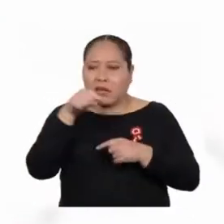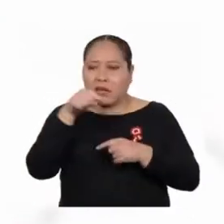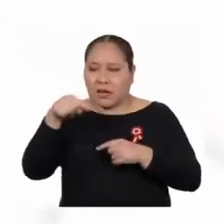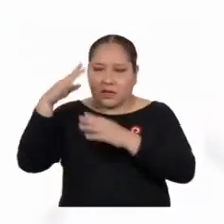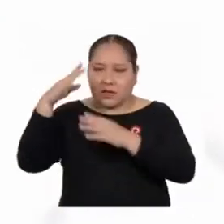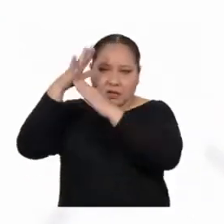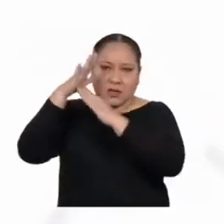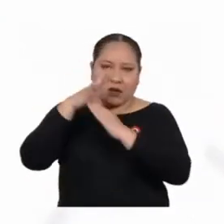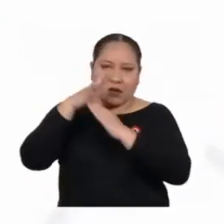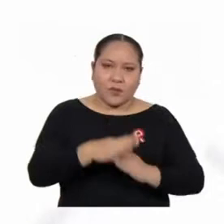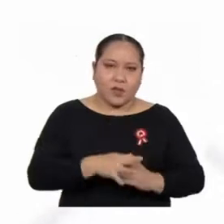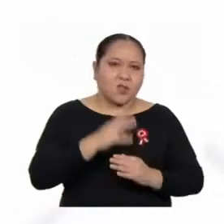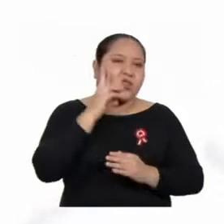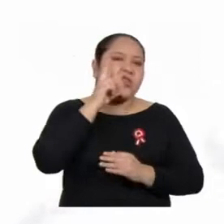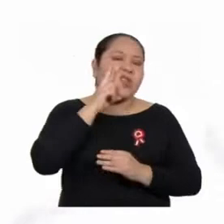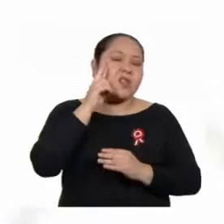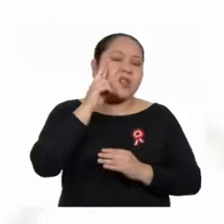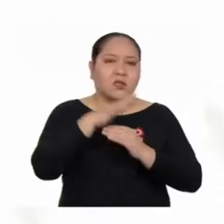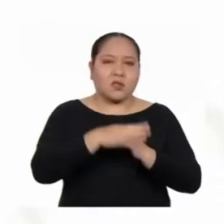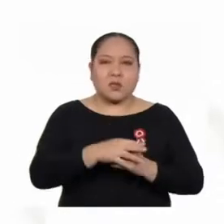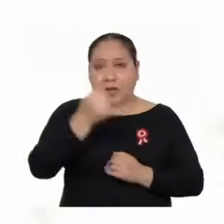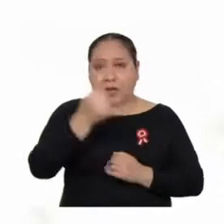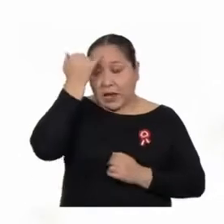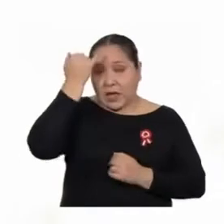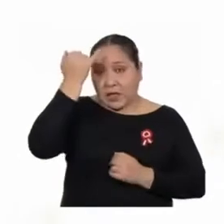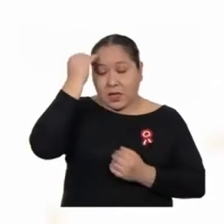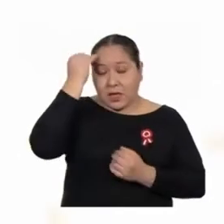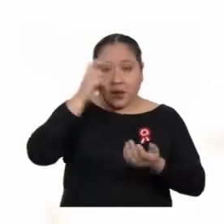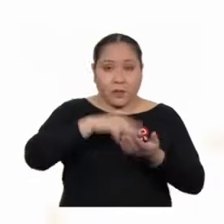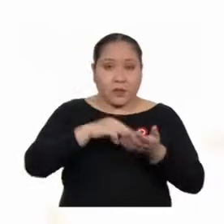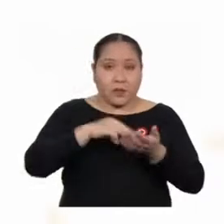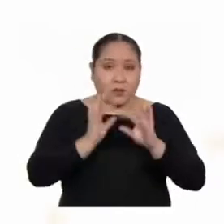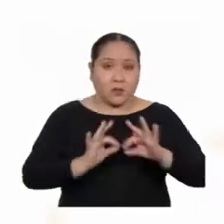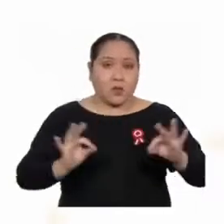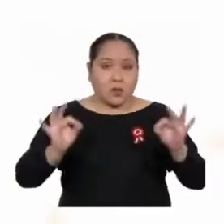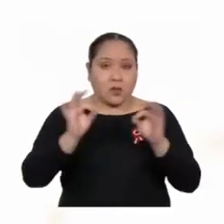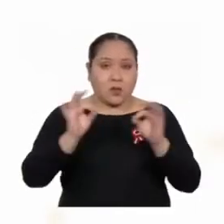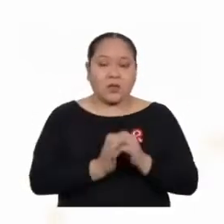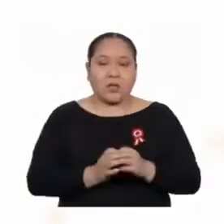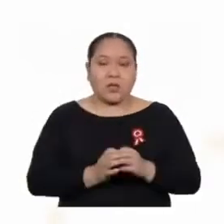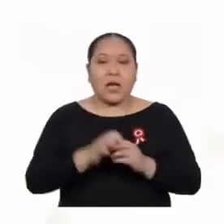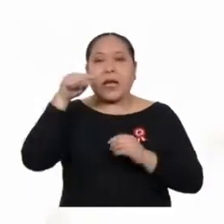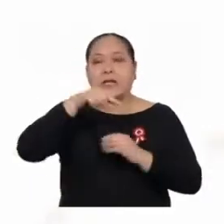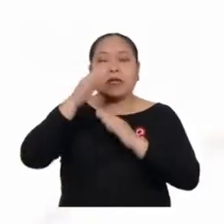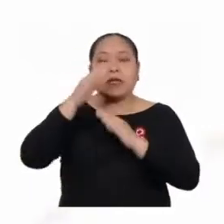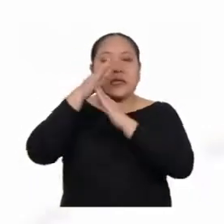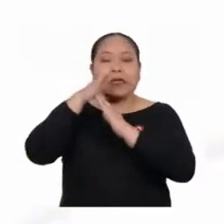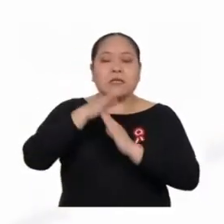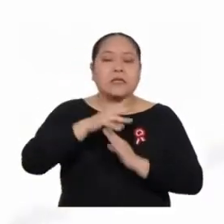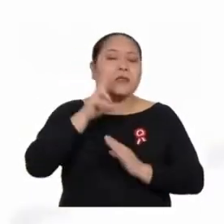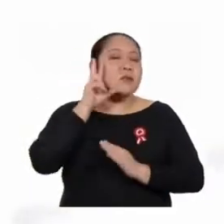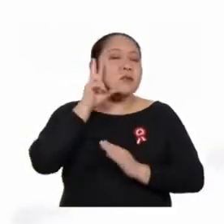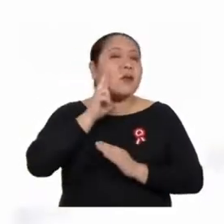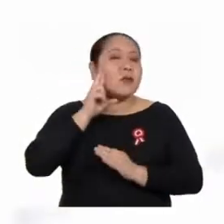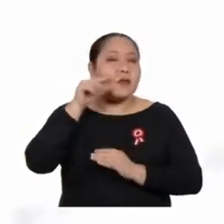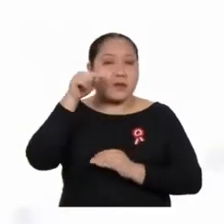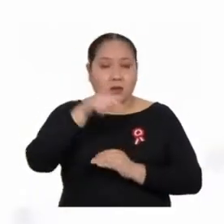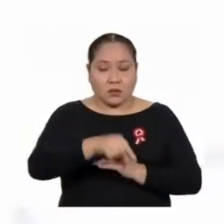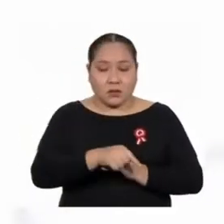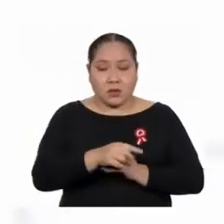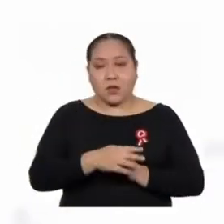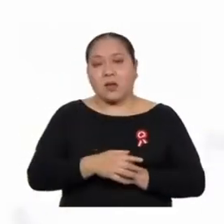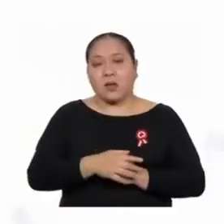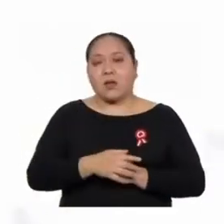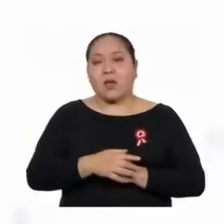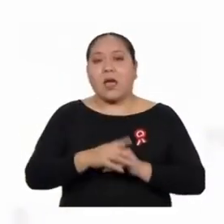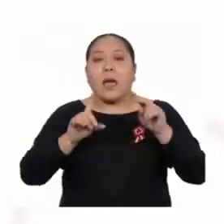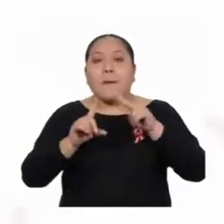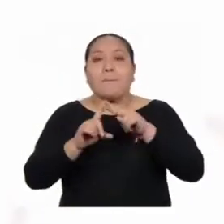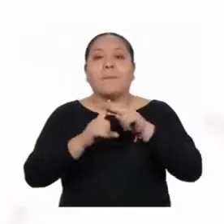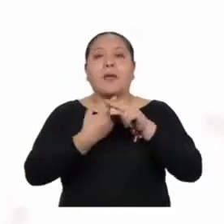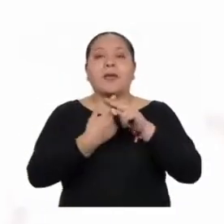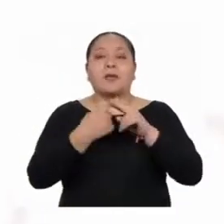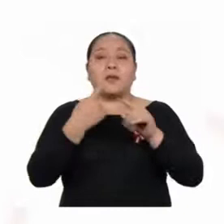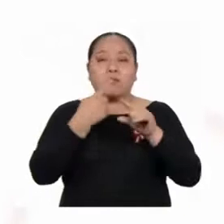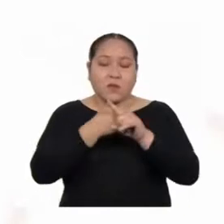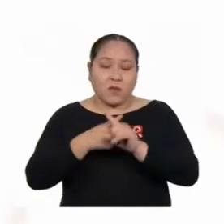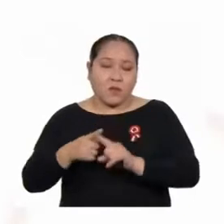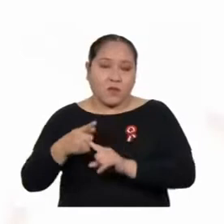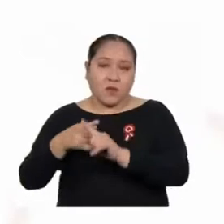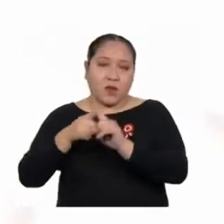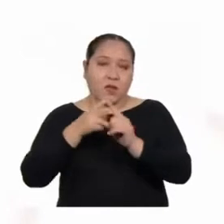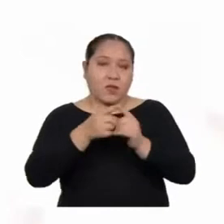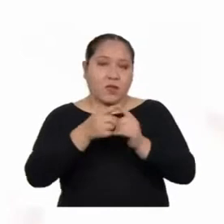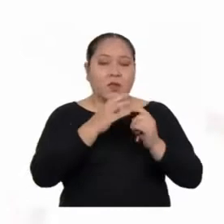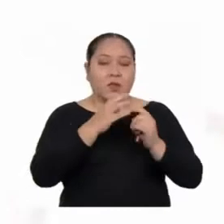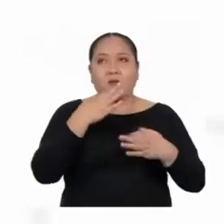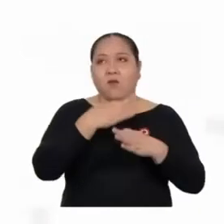racial. Idea principal. La discriminación racial se origina por diversas causas y